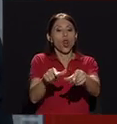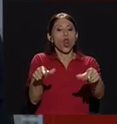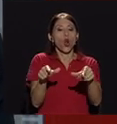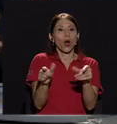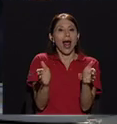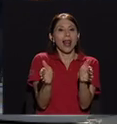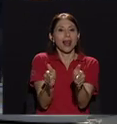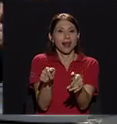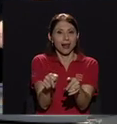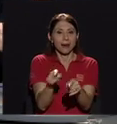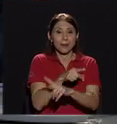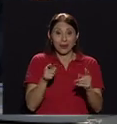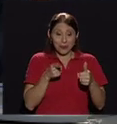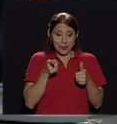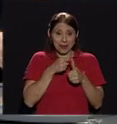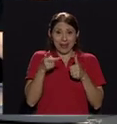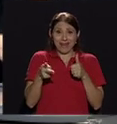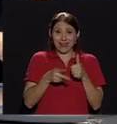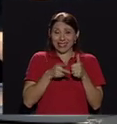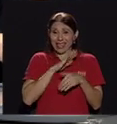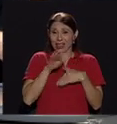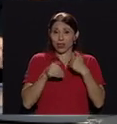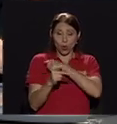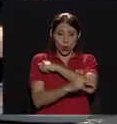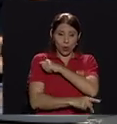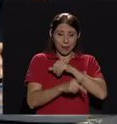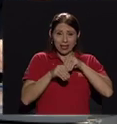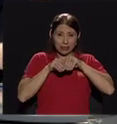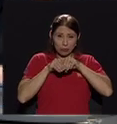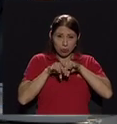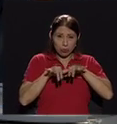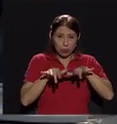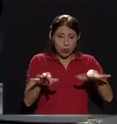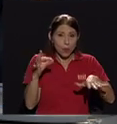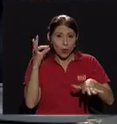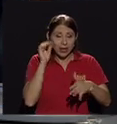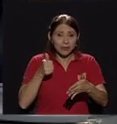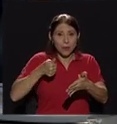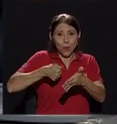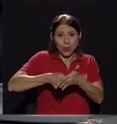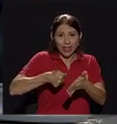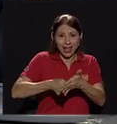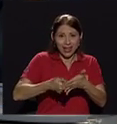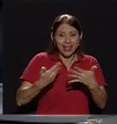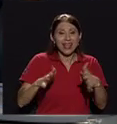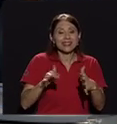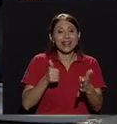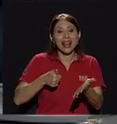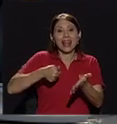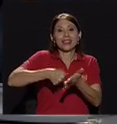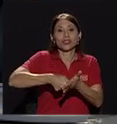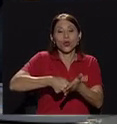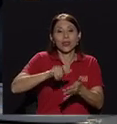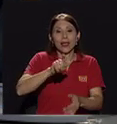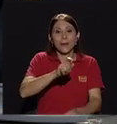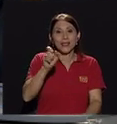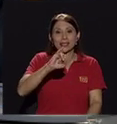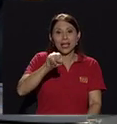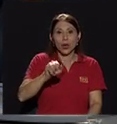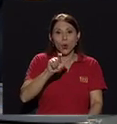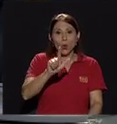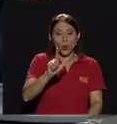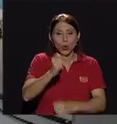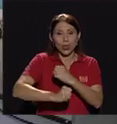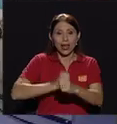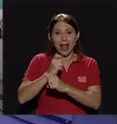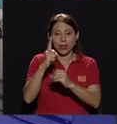mujeres costarricenses a lo largo y ancho del país votan ya todas, es precisamente en la elección de julio